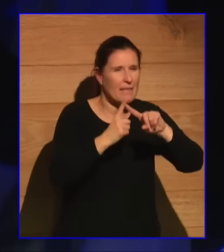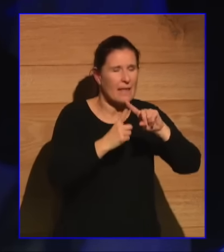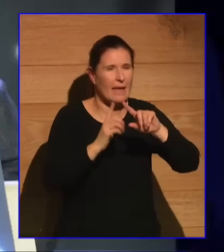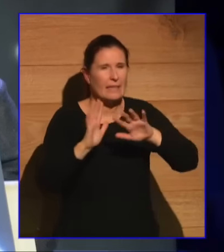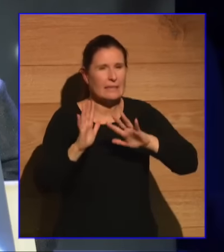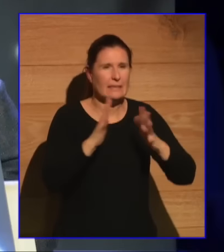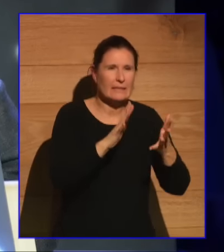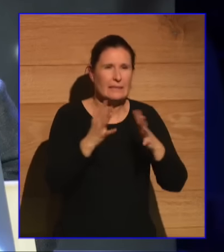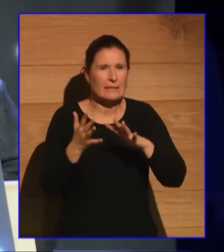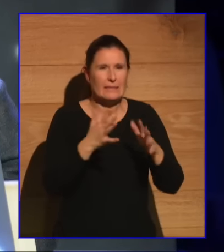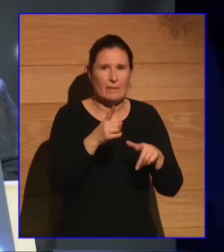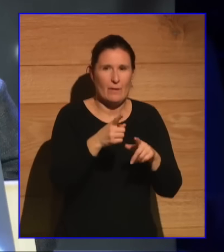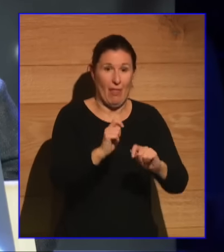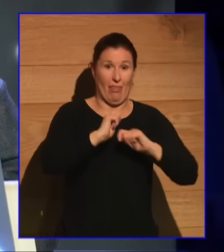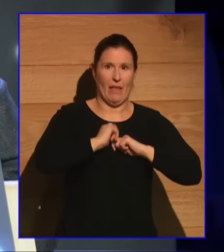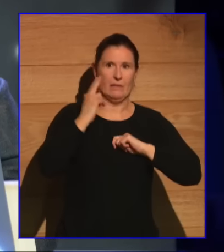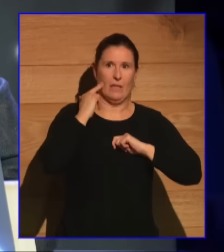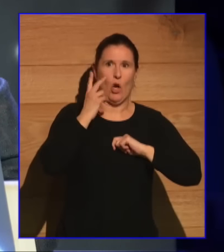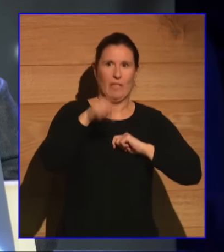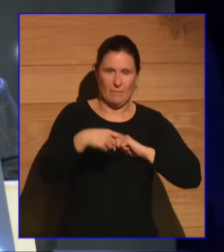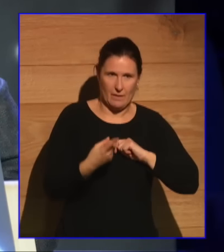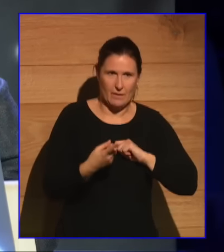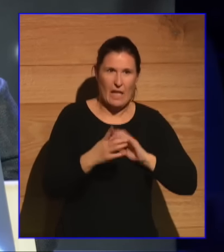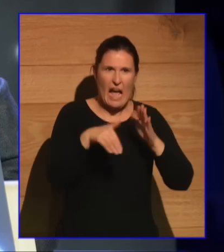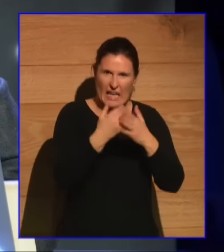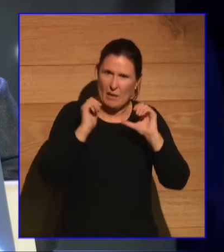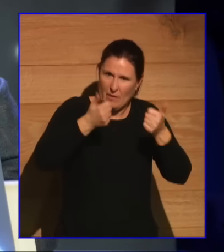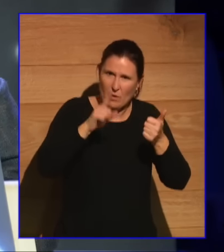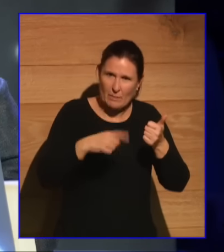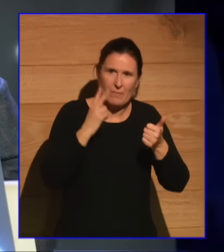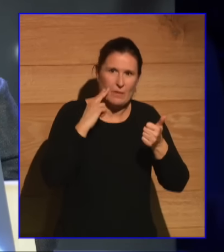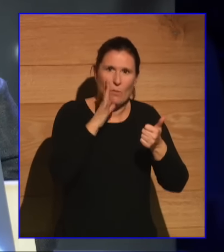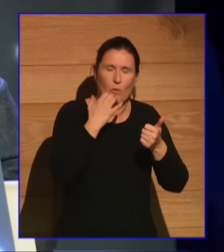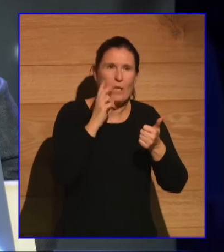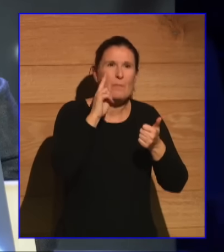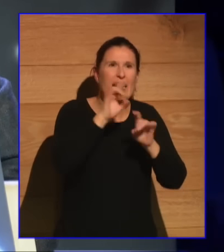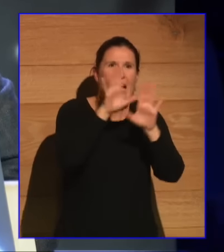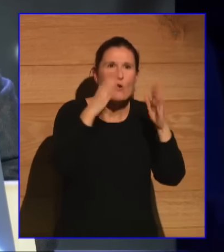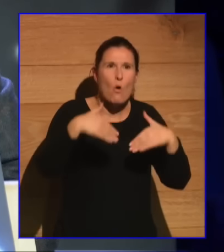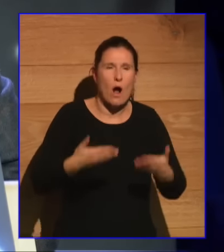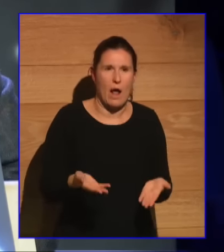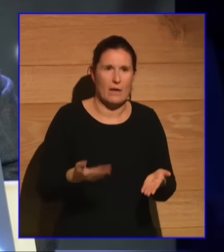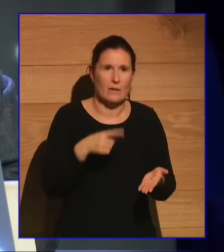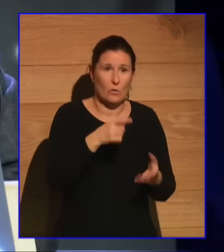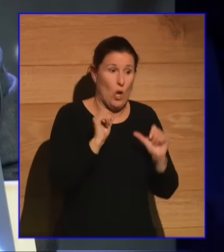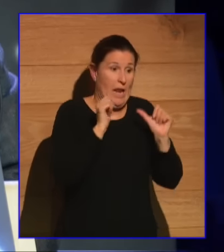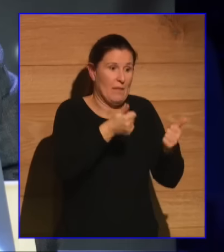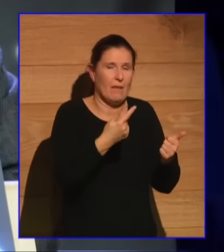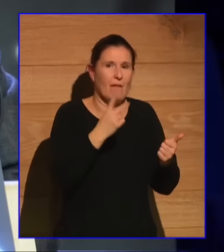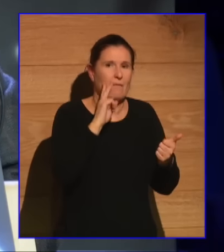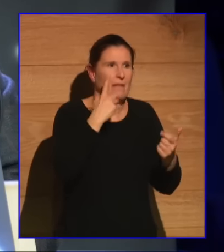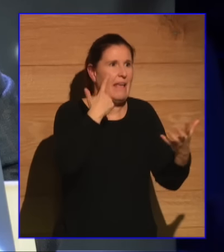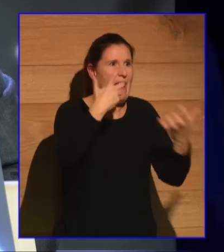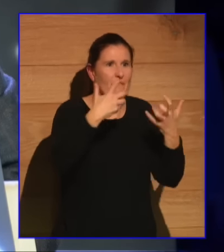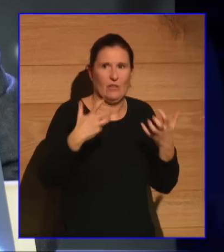Bueno, eso por todo, ahí. Todo el rato. Hay determinados elementos. Incluso en el principio, ¿no? Empezando por el principio. Claro. En el que vemos los efectos de